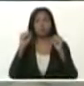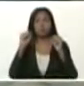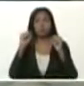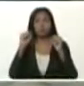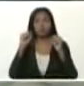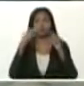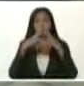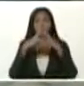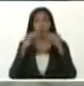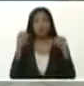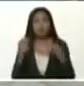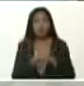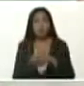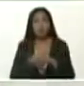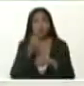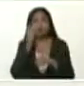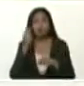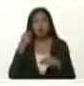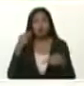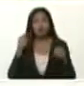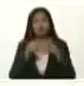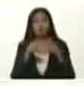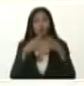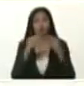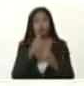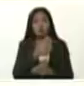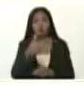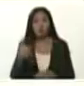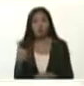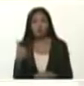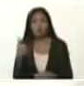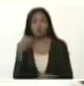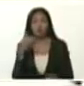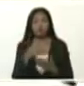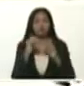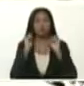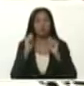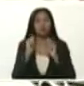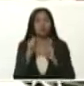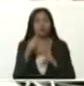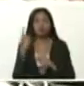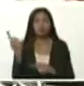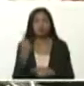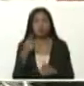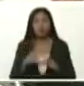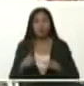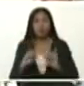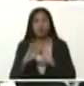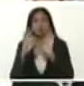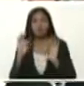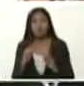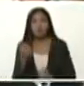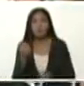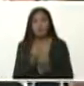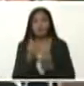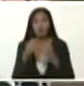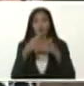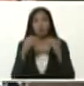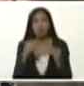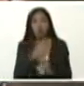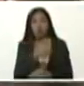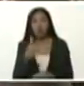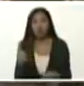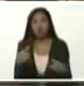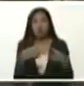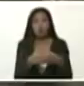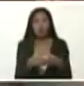a todos los gobernadores, a todos los candidatos que iban en una sola plancha, apoyados por todos los partidos y